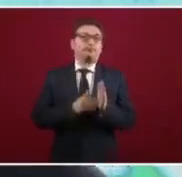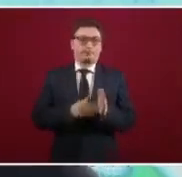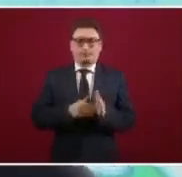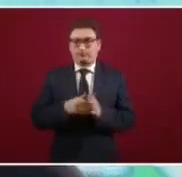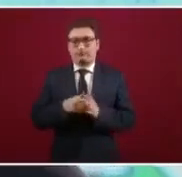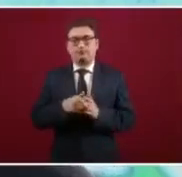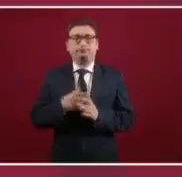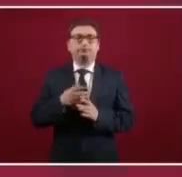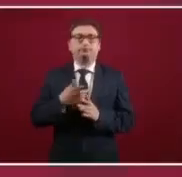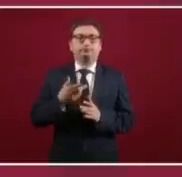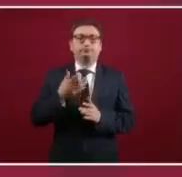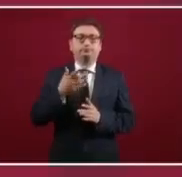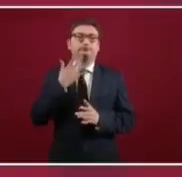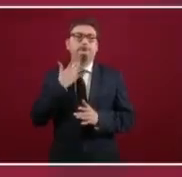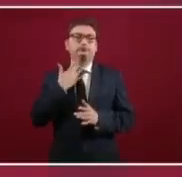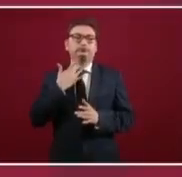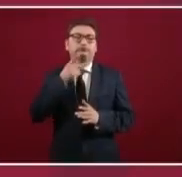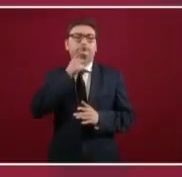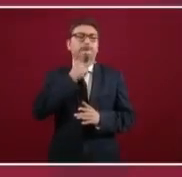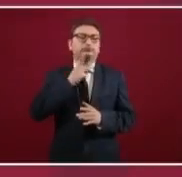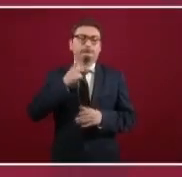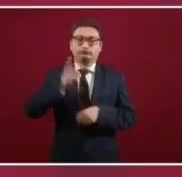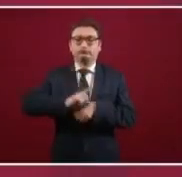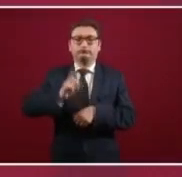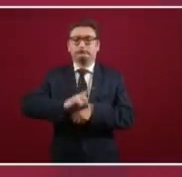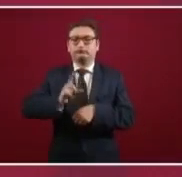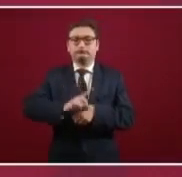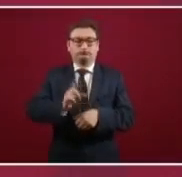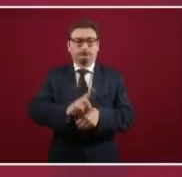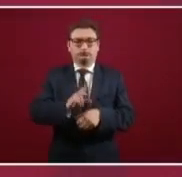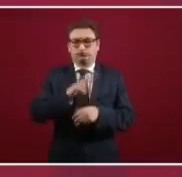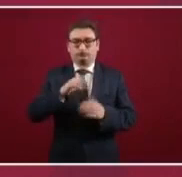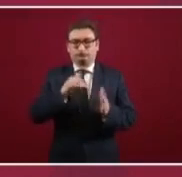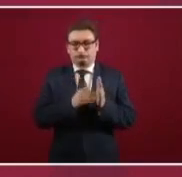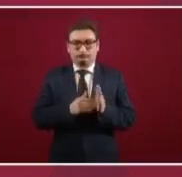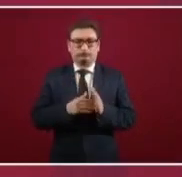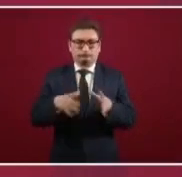diarios de petróleo